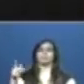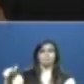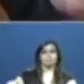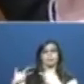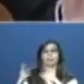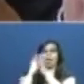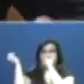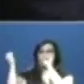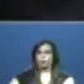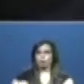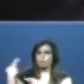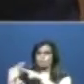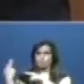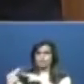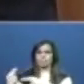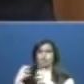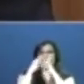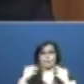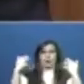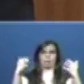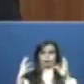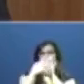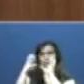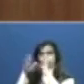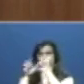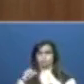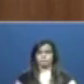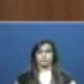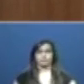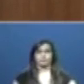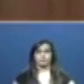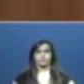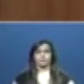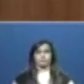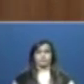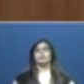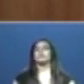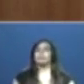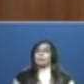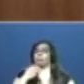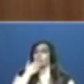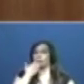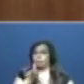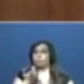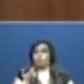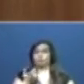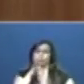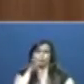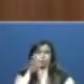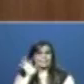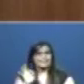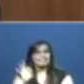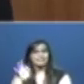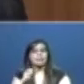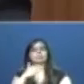ámbito político y en el parlamentario entre estos y por su especial significado quiero citar